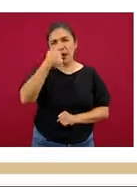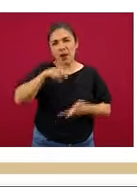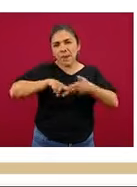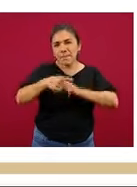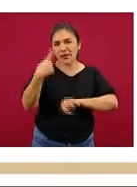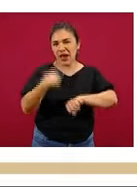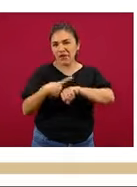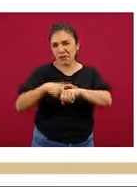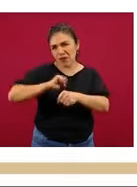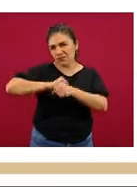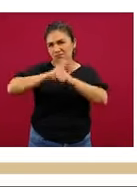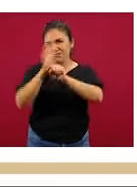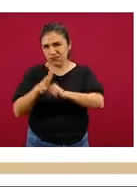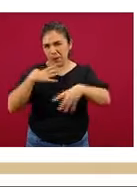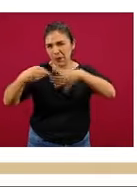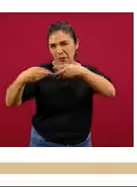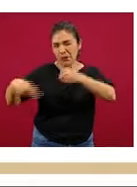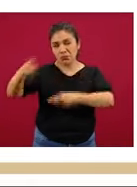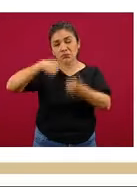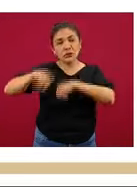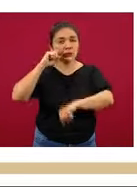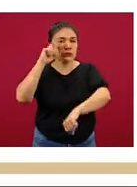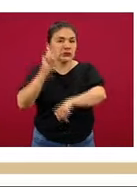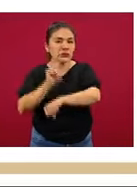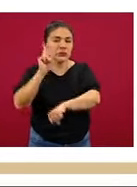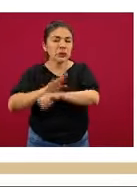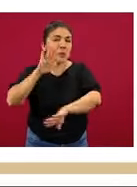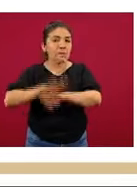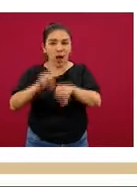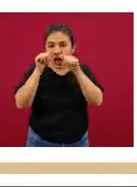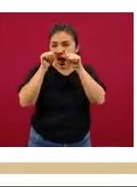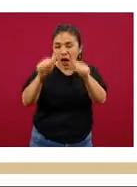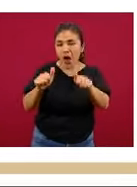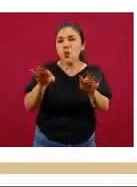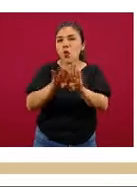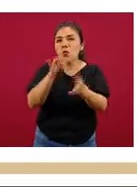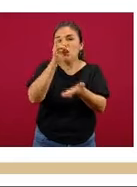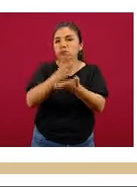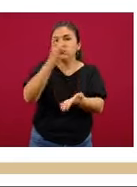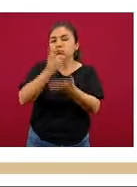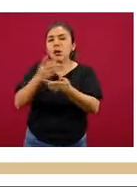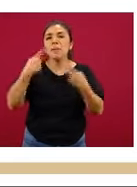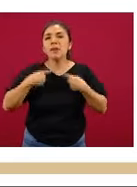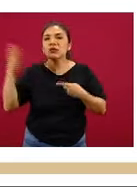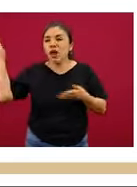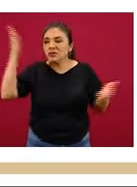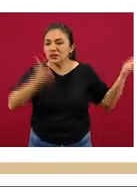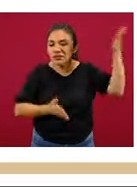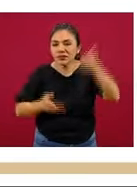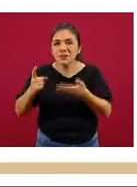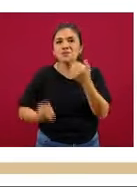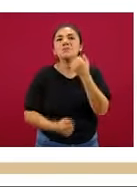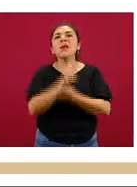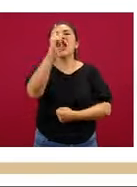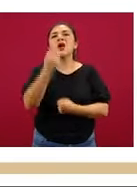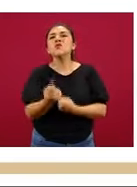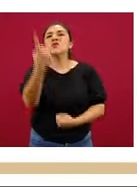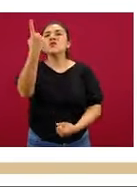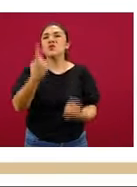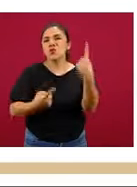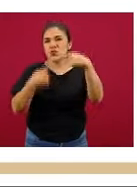pandemia, nuestro sistema de vigilancia estaba muy enfocado a identificar los casos importados. Y